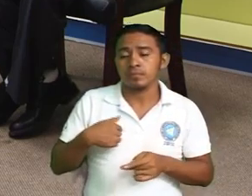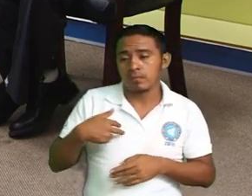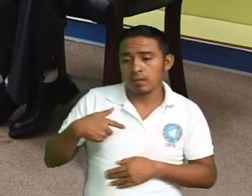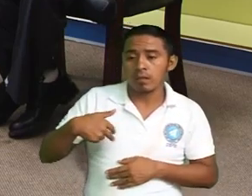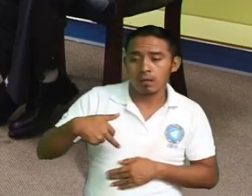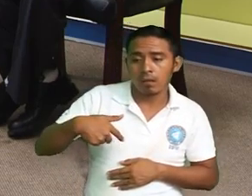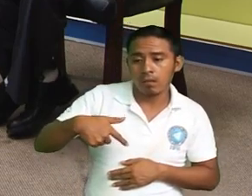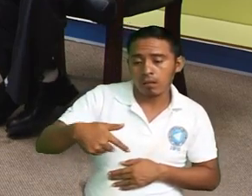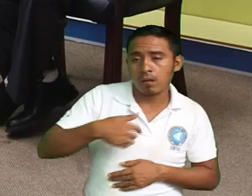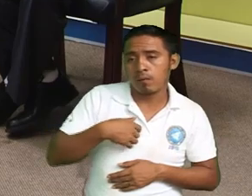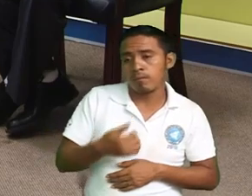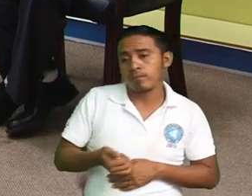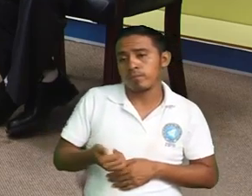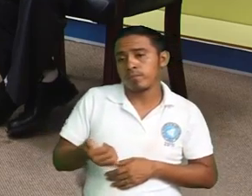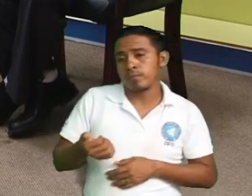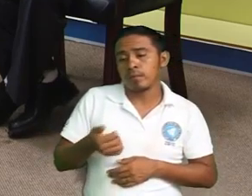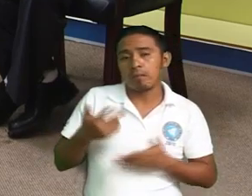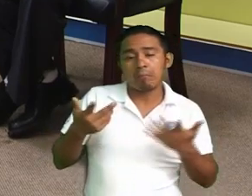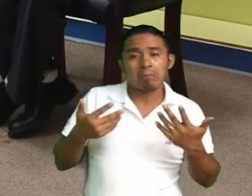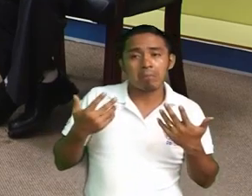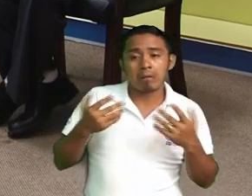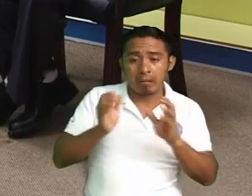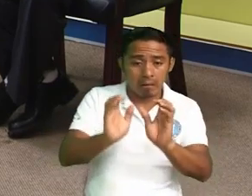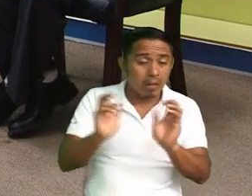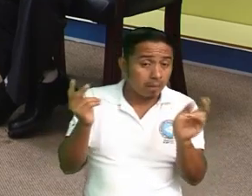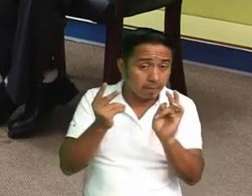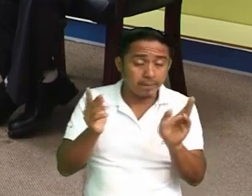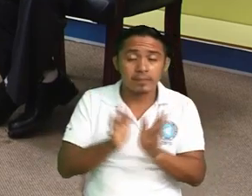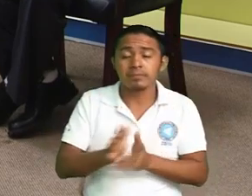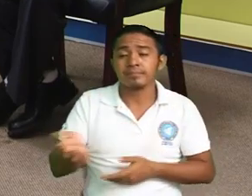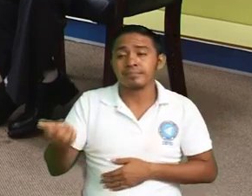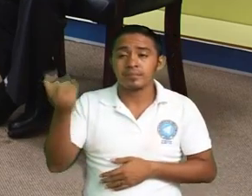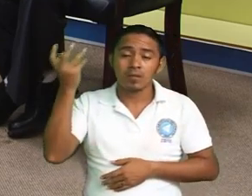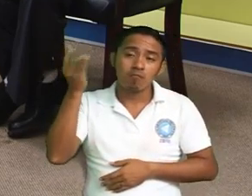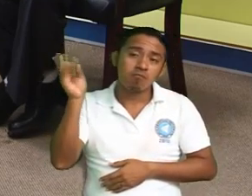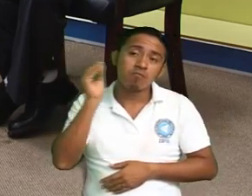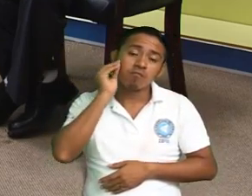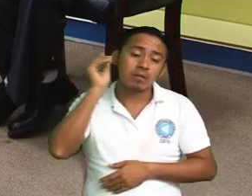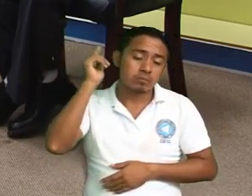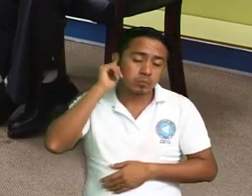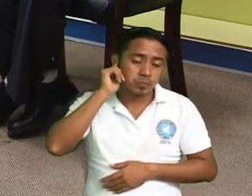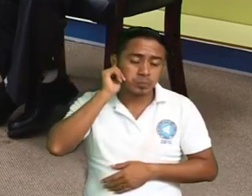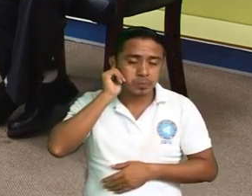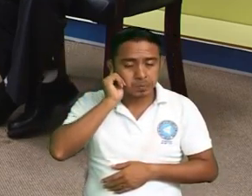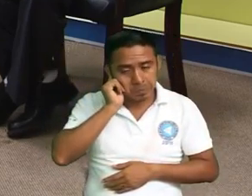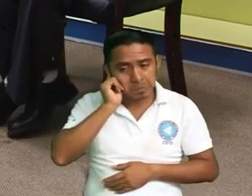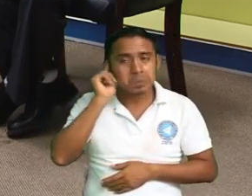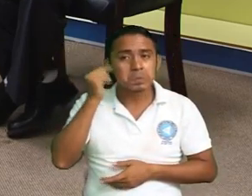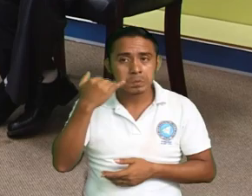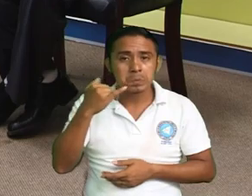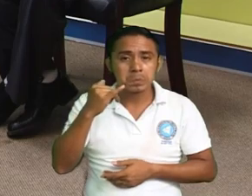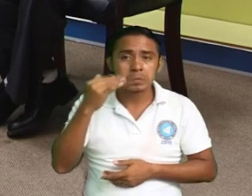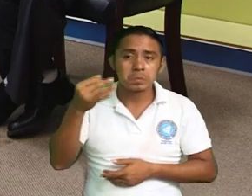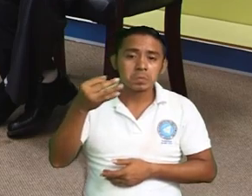y tenga una infección en el oído medio, obviamente de